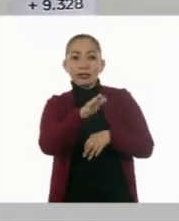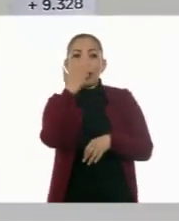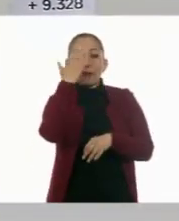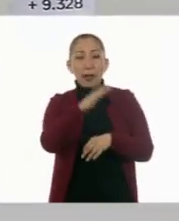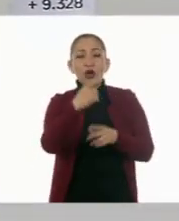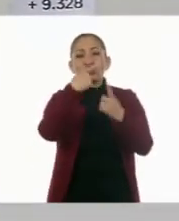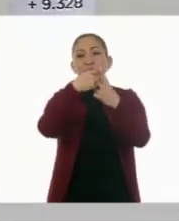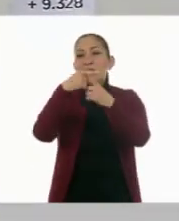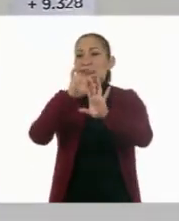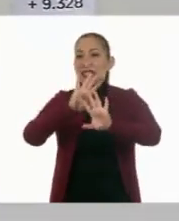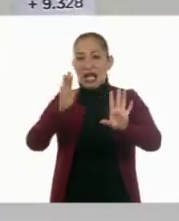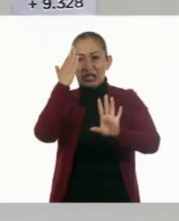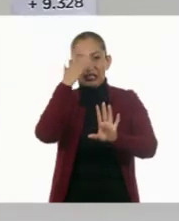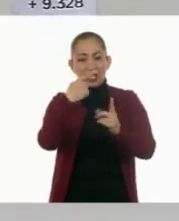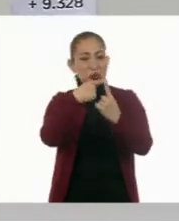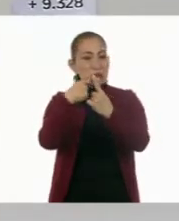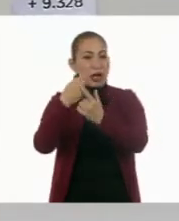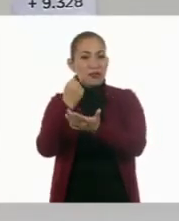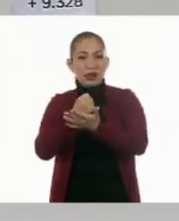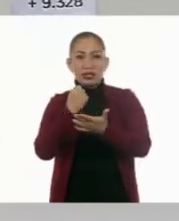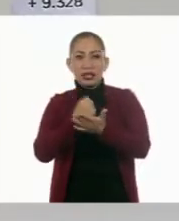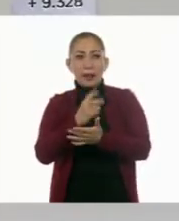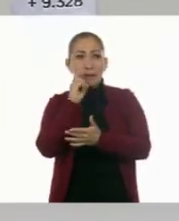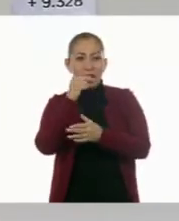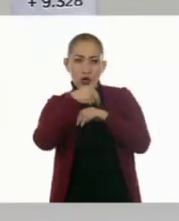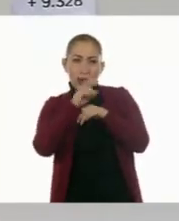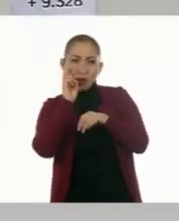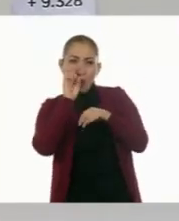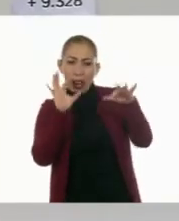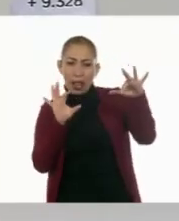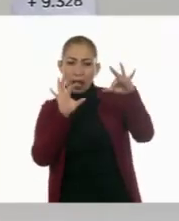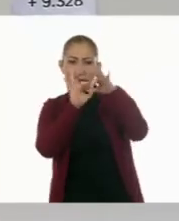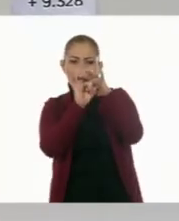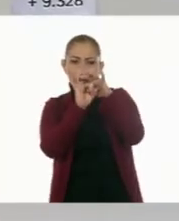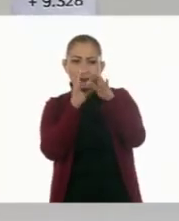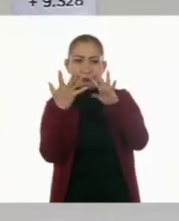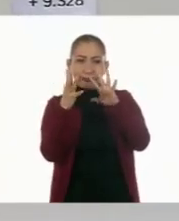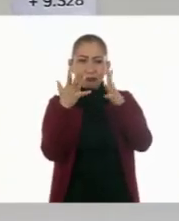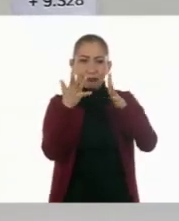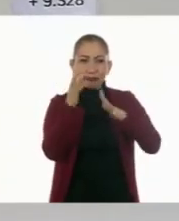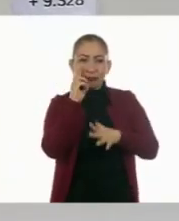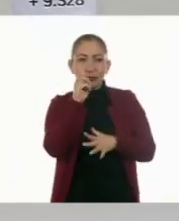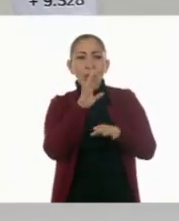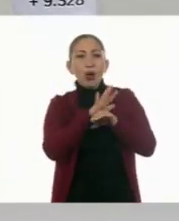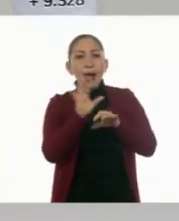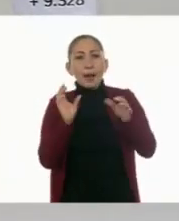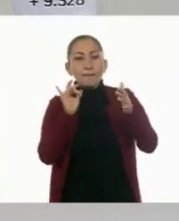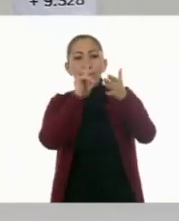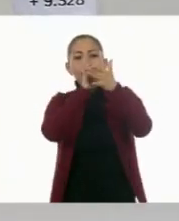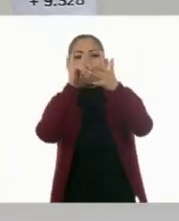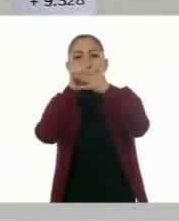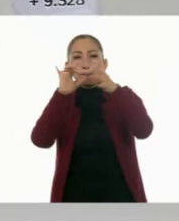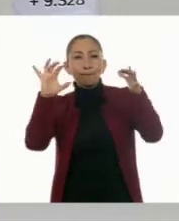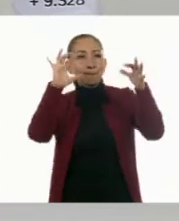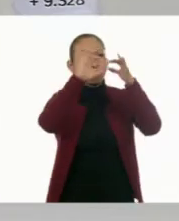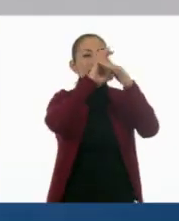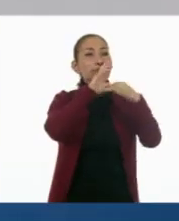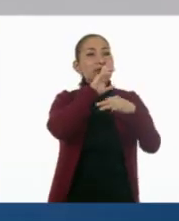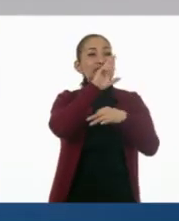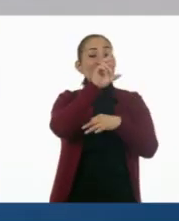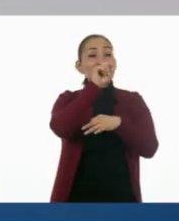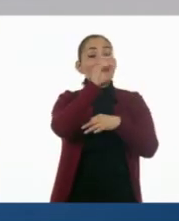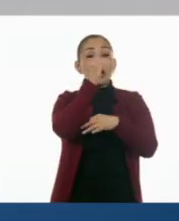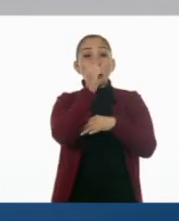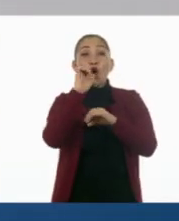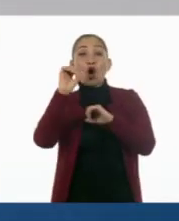que van a ser sumas. Exacto. Entonces, nada más hay que ver los números y calcular cuál se puede aproximar al